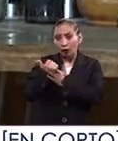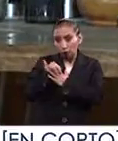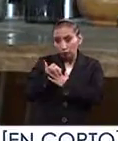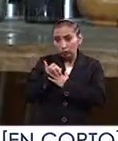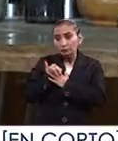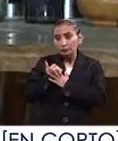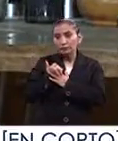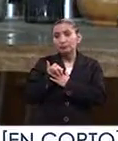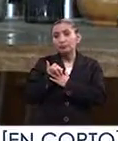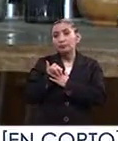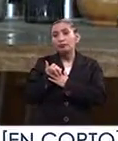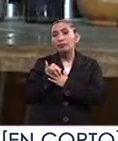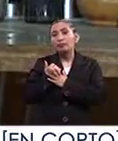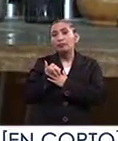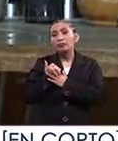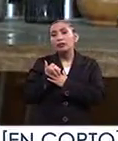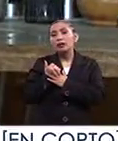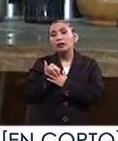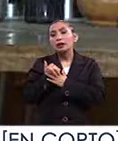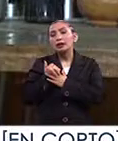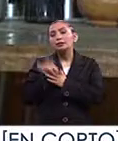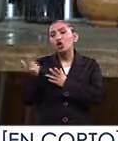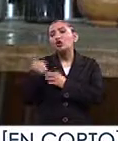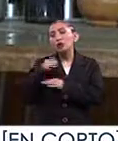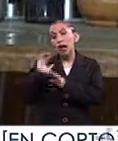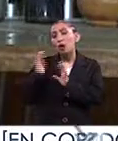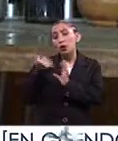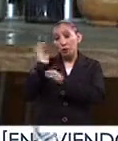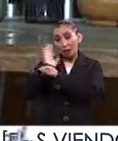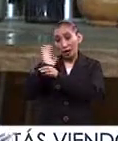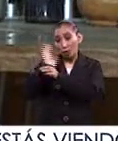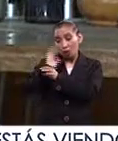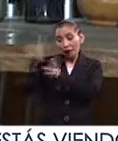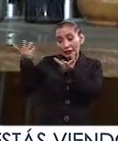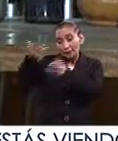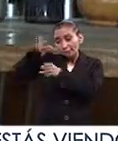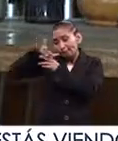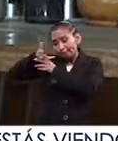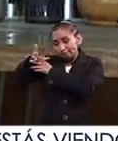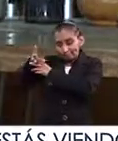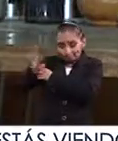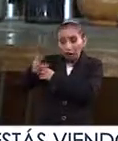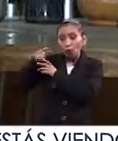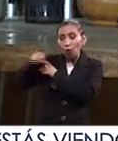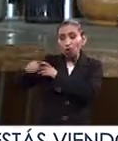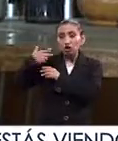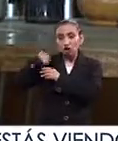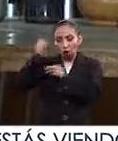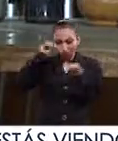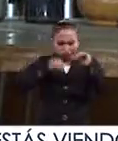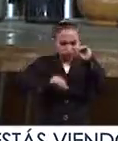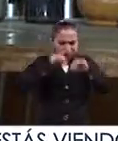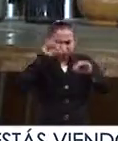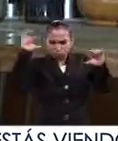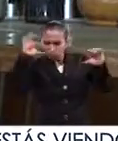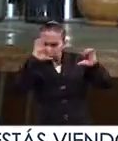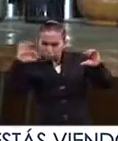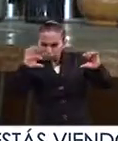y lo que es que yo ya cuando hice la película y cuando lo estaba editando,